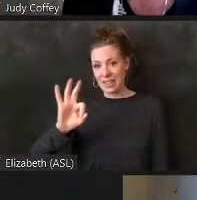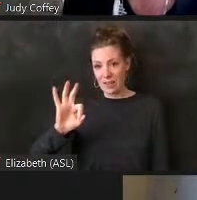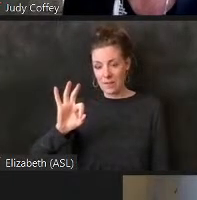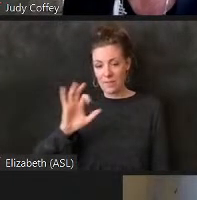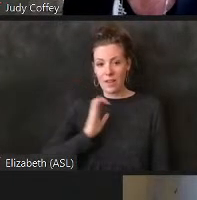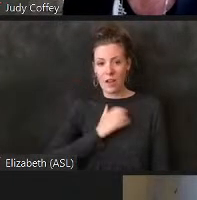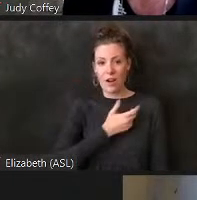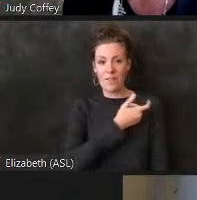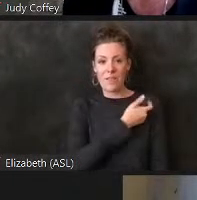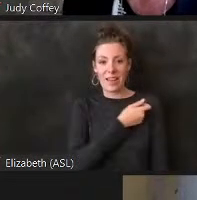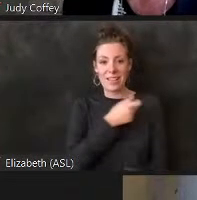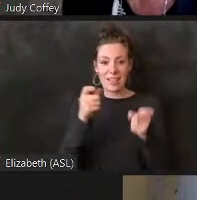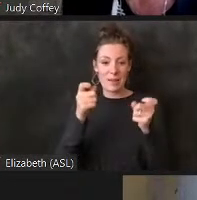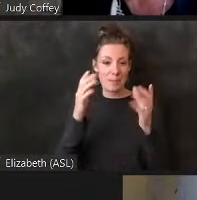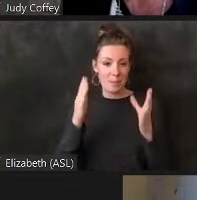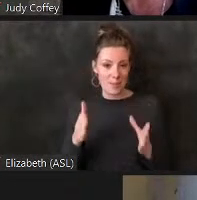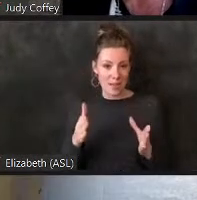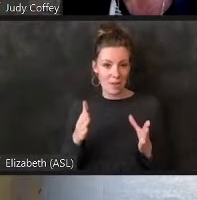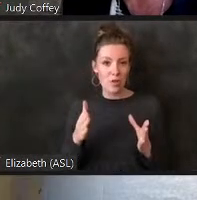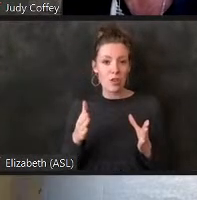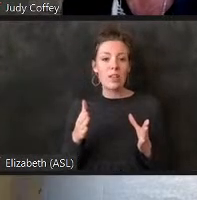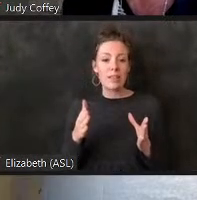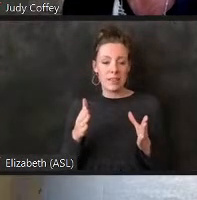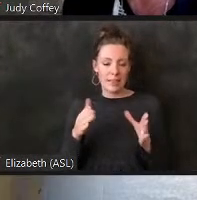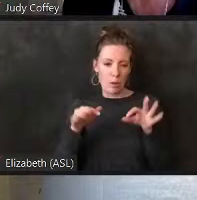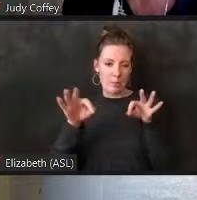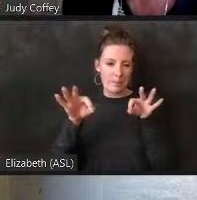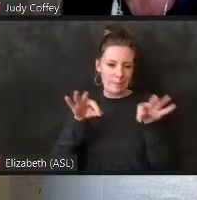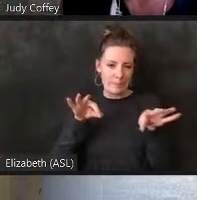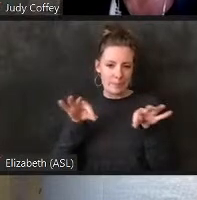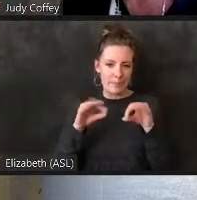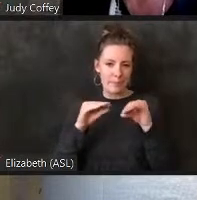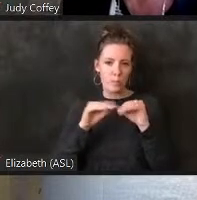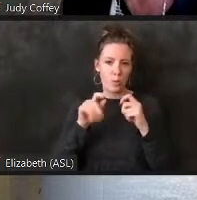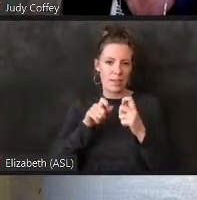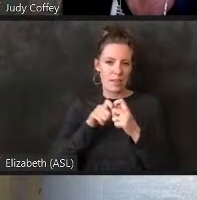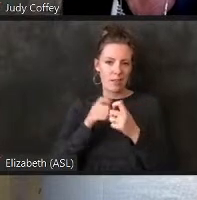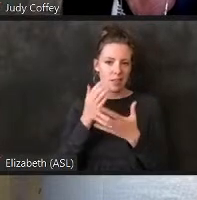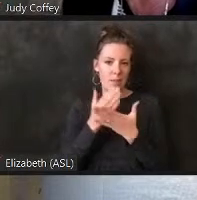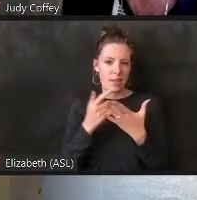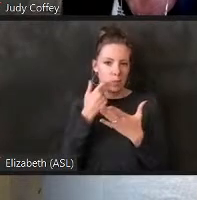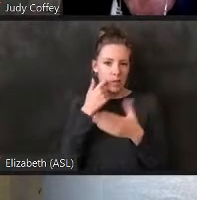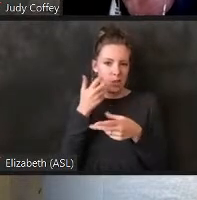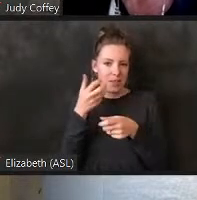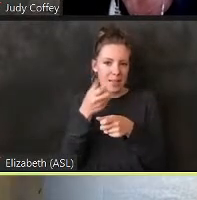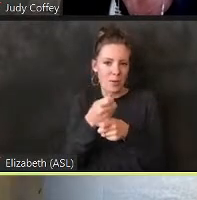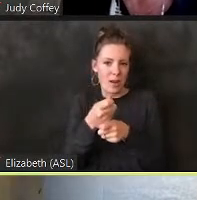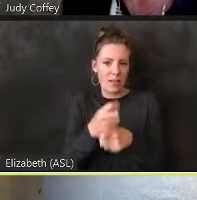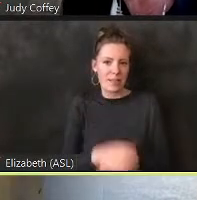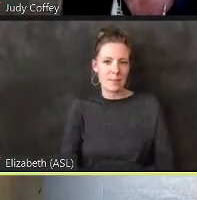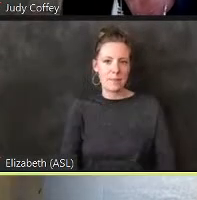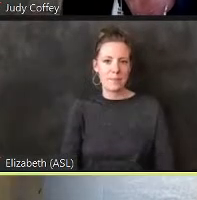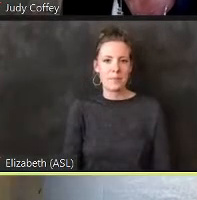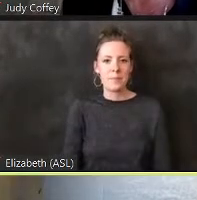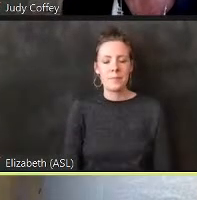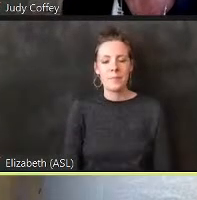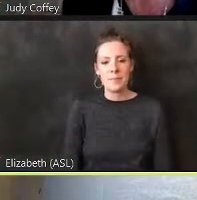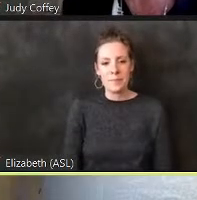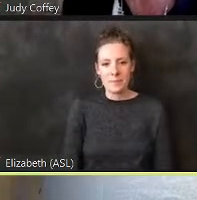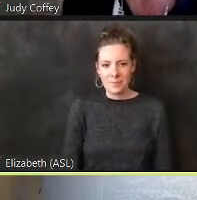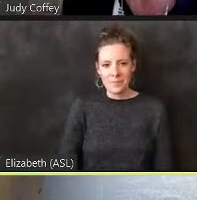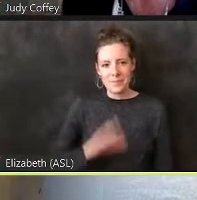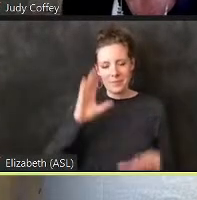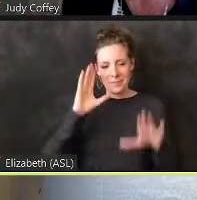es... They're all going to be going over in more detail some of the things that we just summarized. Yes, thank you so much,